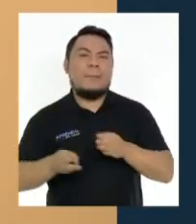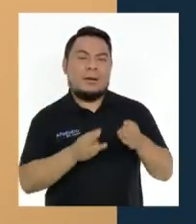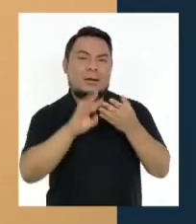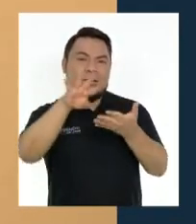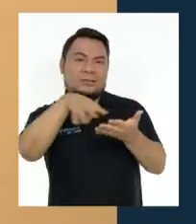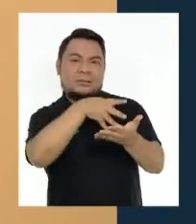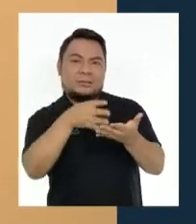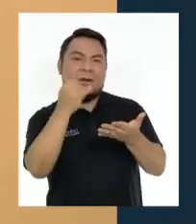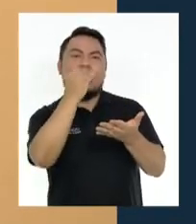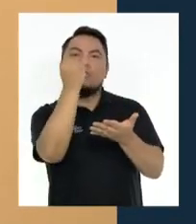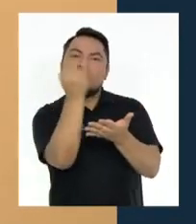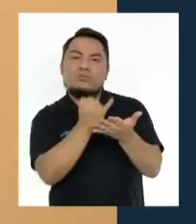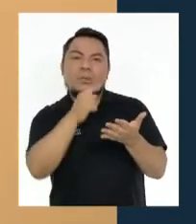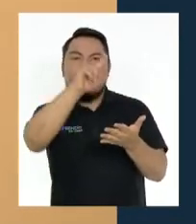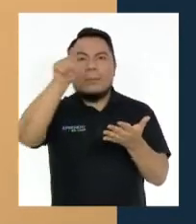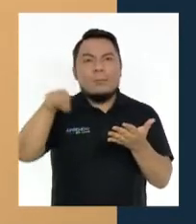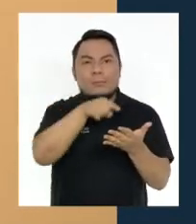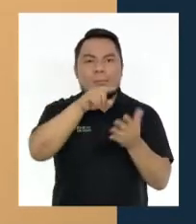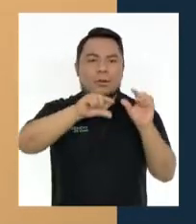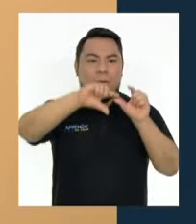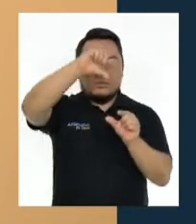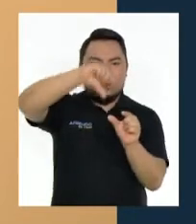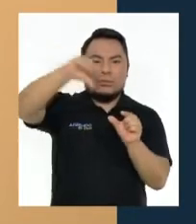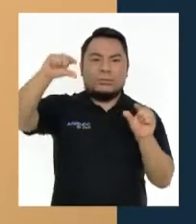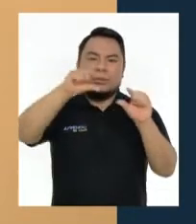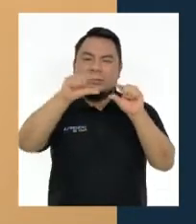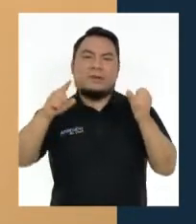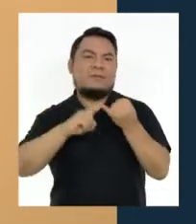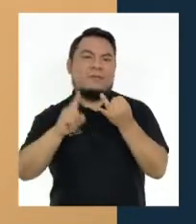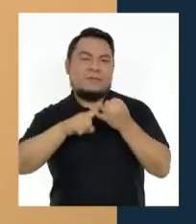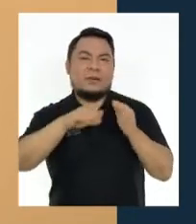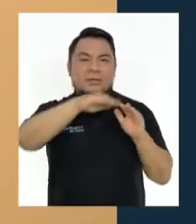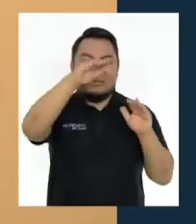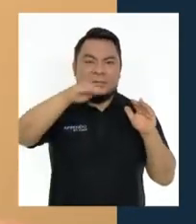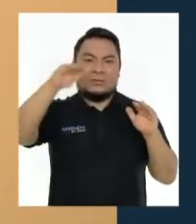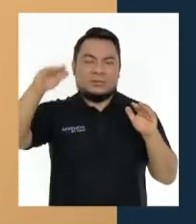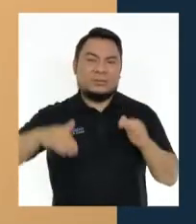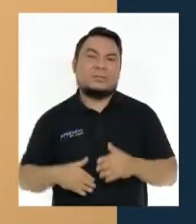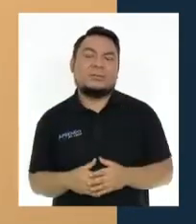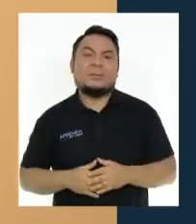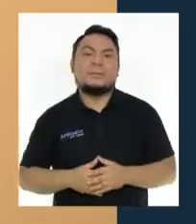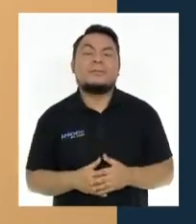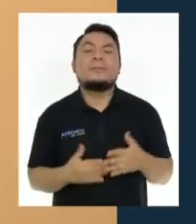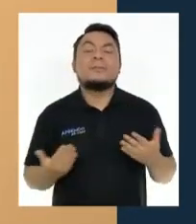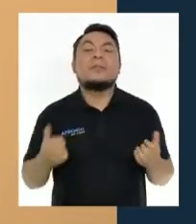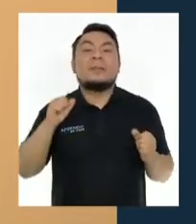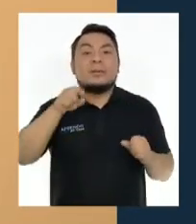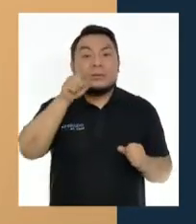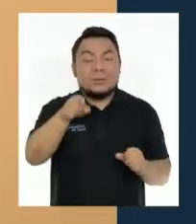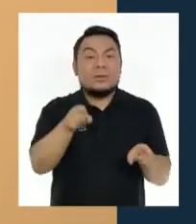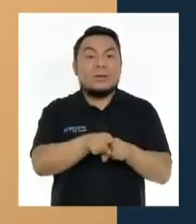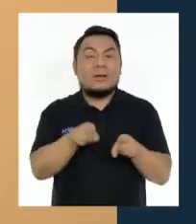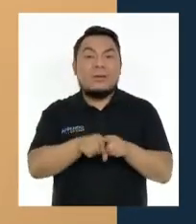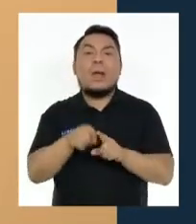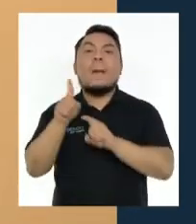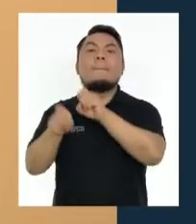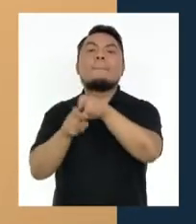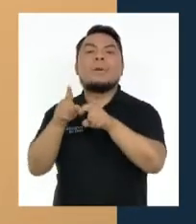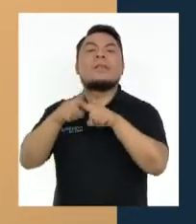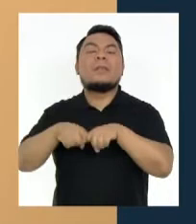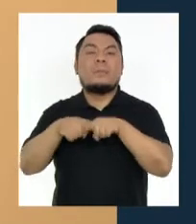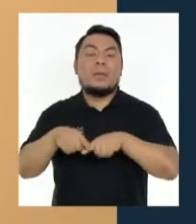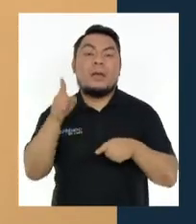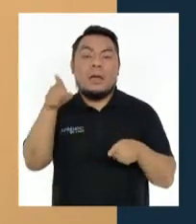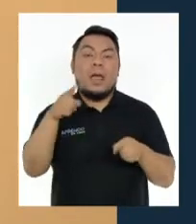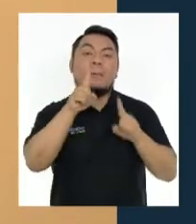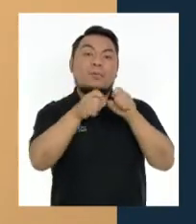gráficos. Depende del tipo de variable estadística, cualitativa o cuantitativa, así como el tipo de pregunta,